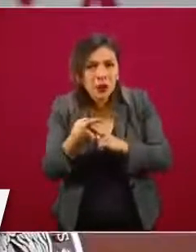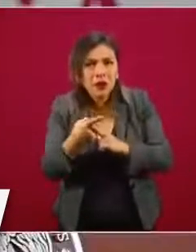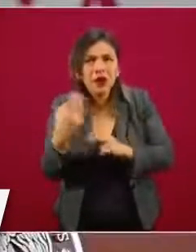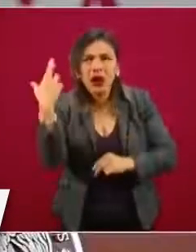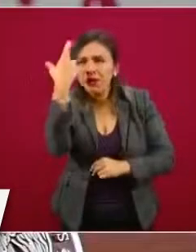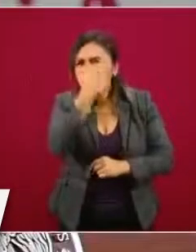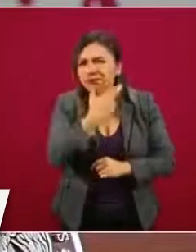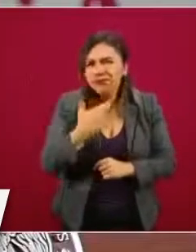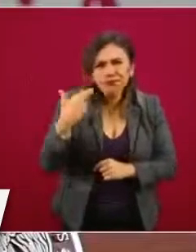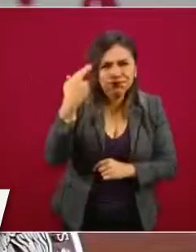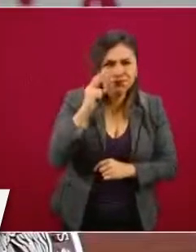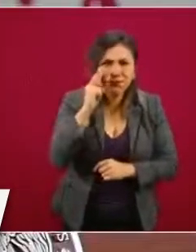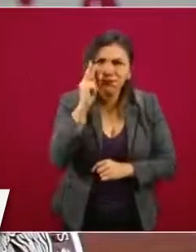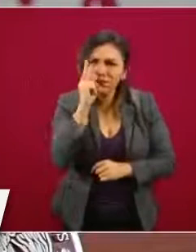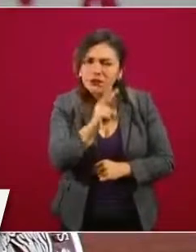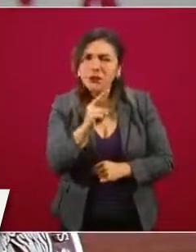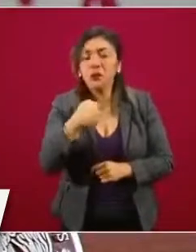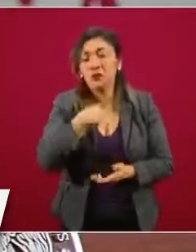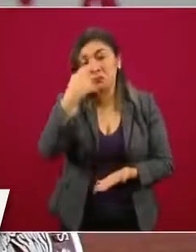creo que